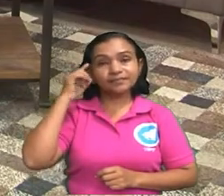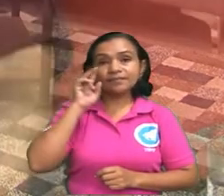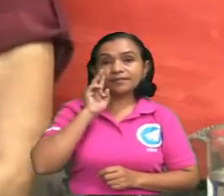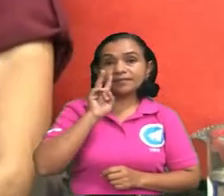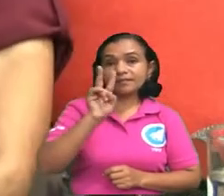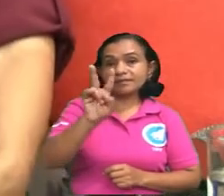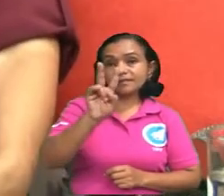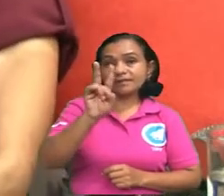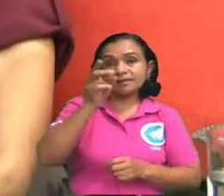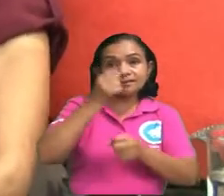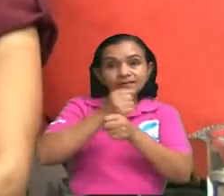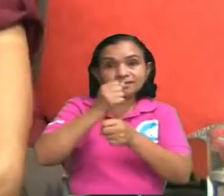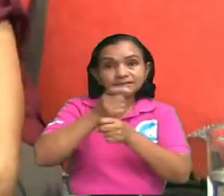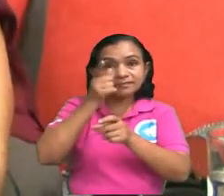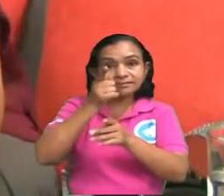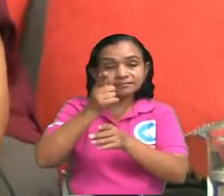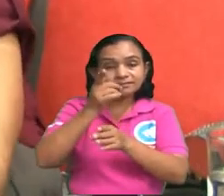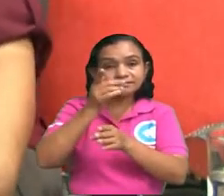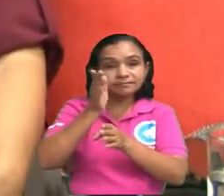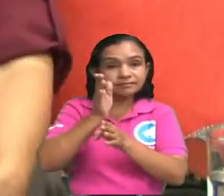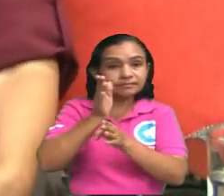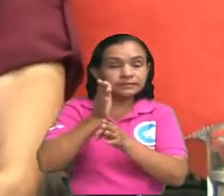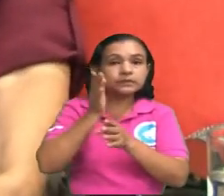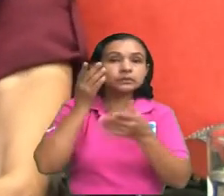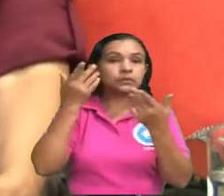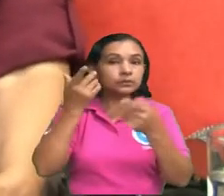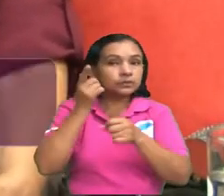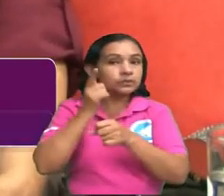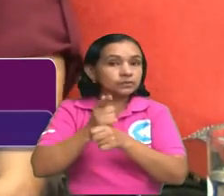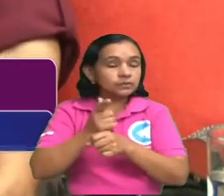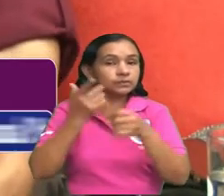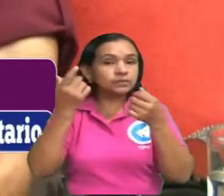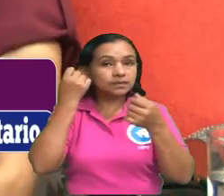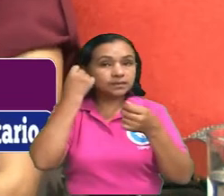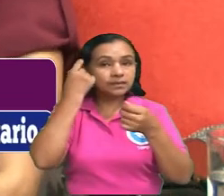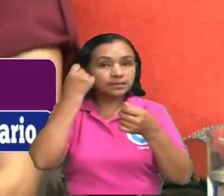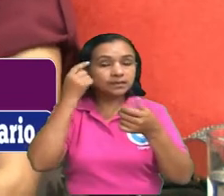documental, entendemos la dimensión del ser humano que era Tomás Borges.